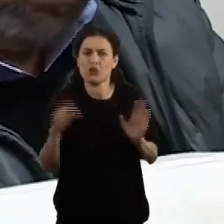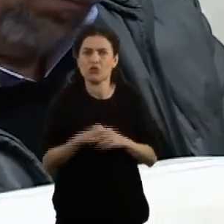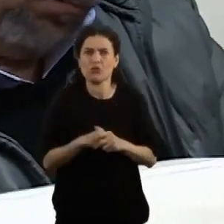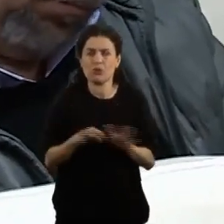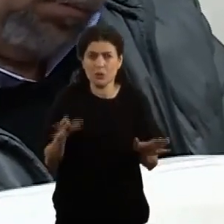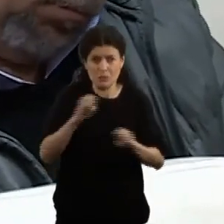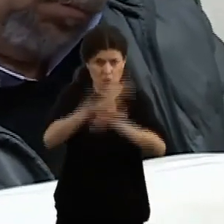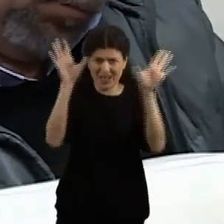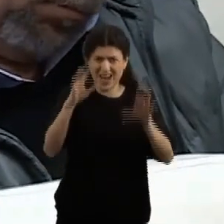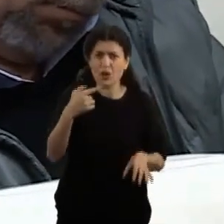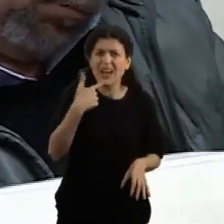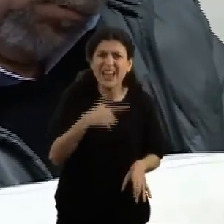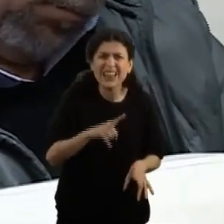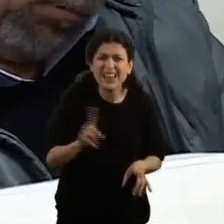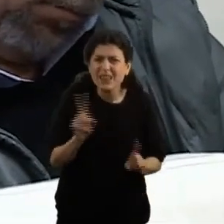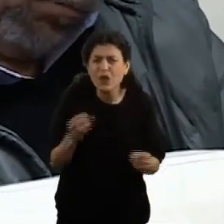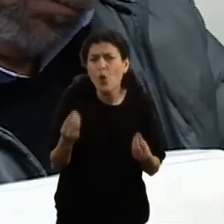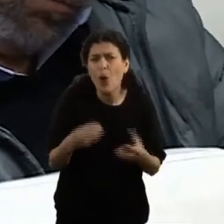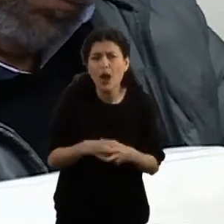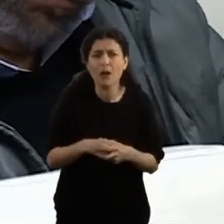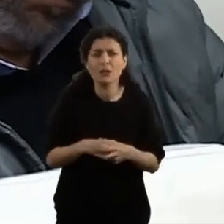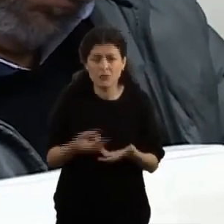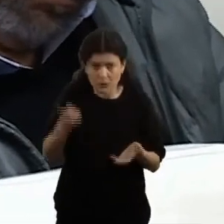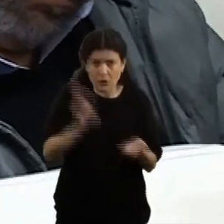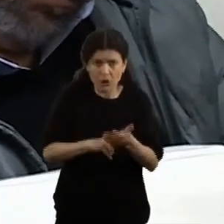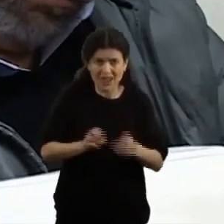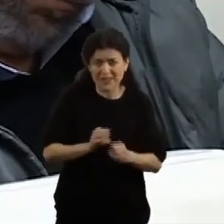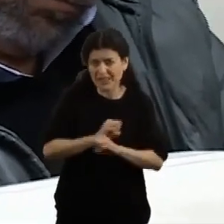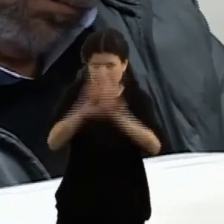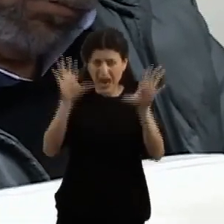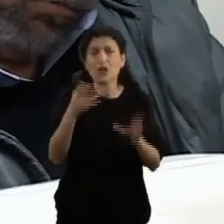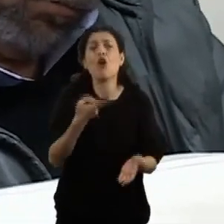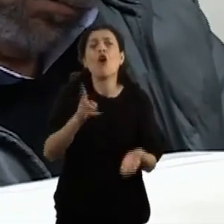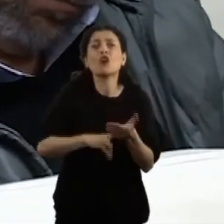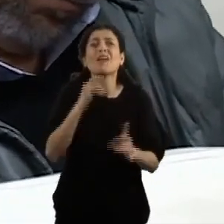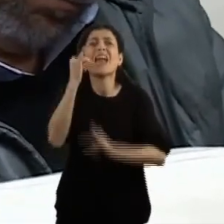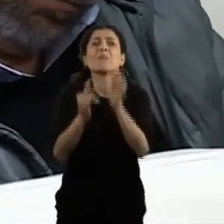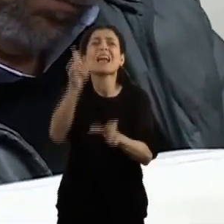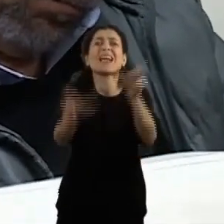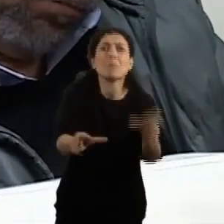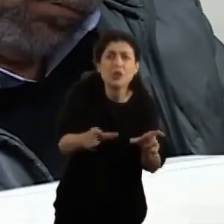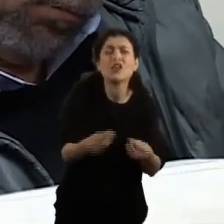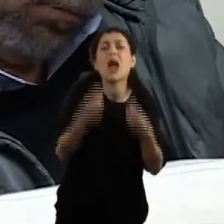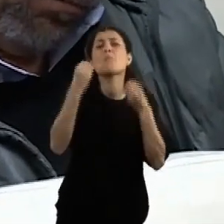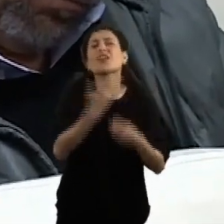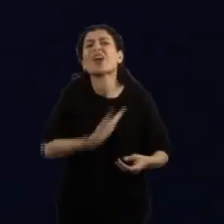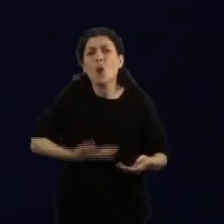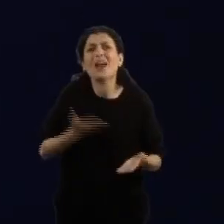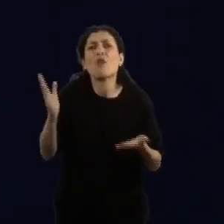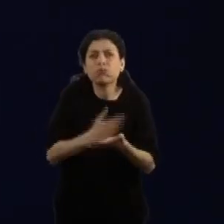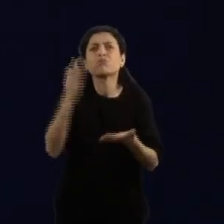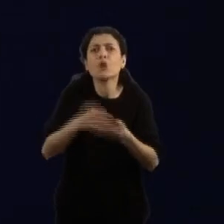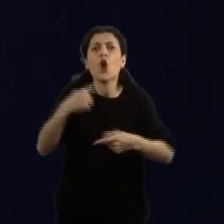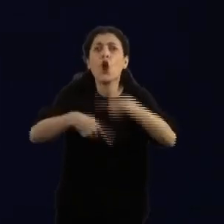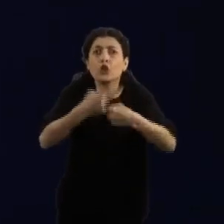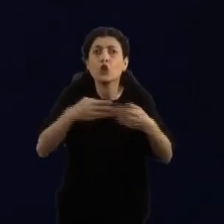De nuevo, clarito, explicarle a la gente por qué tuvieron que emitir más. No quiero saber más que eso, esa es la pregunta. ¿Por Y qué? te lo cuando estoy dice- contestando porque si es un No,